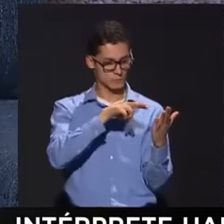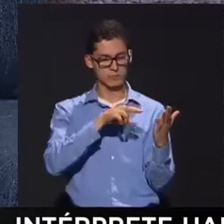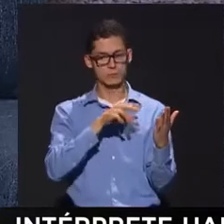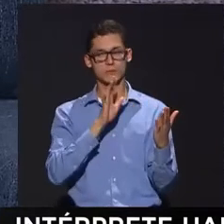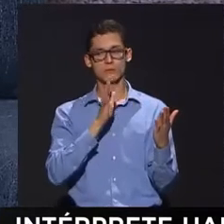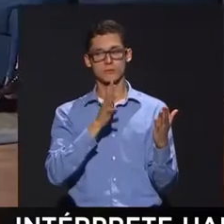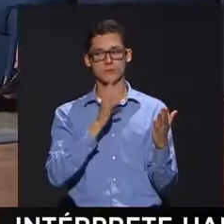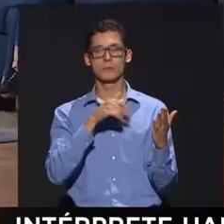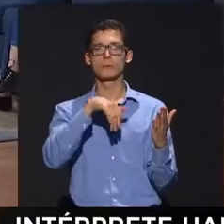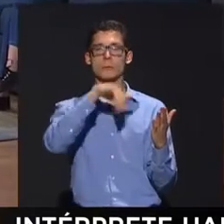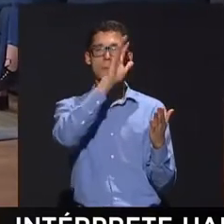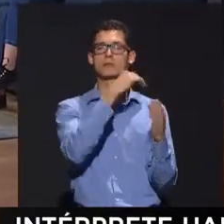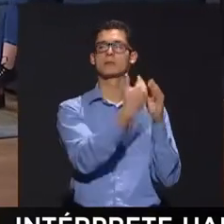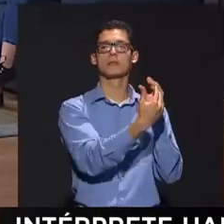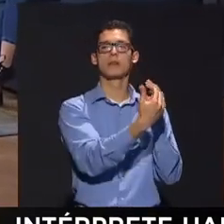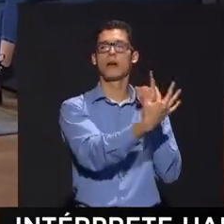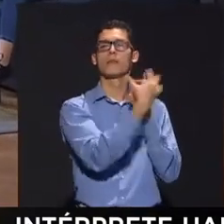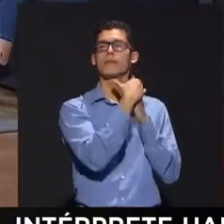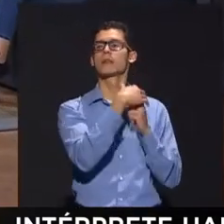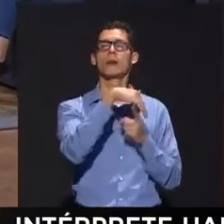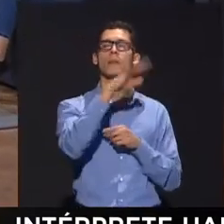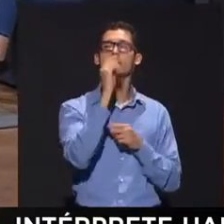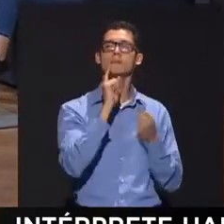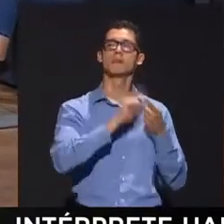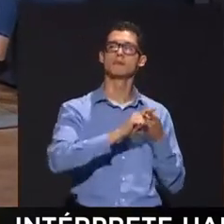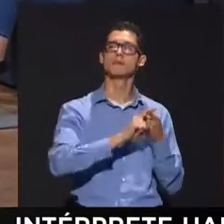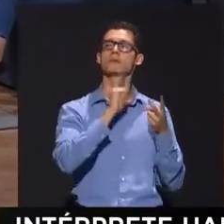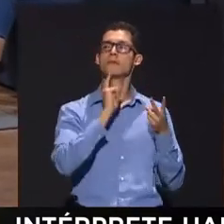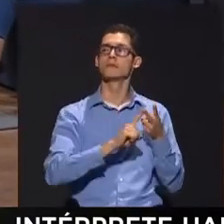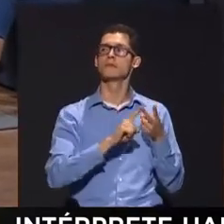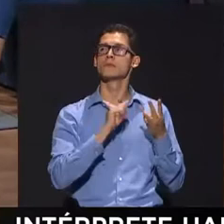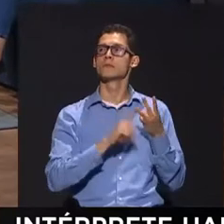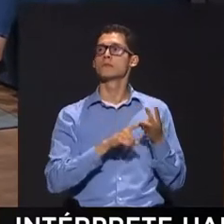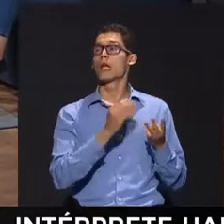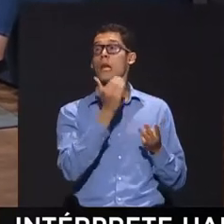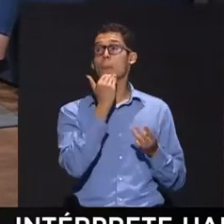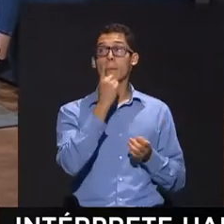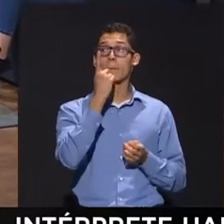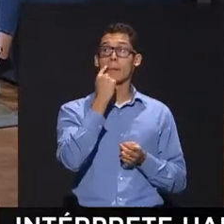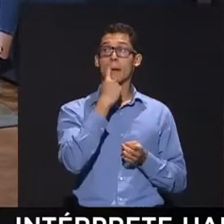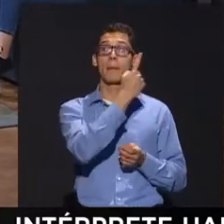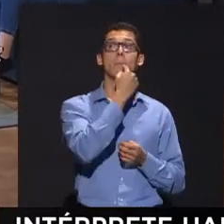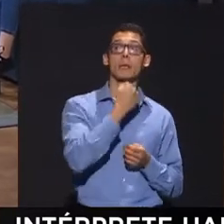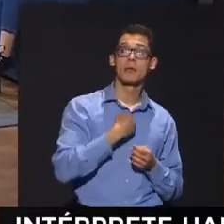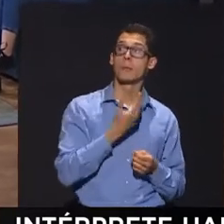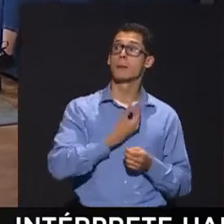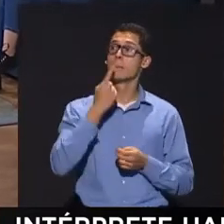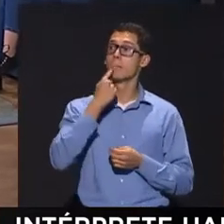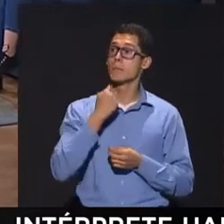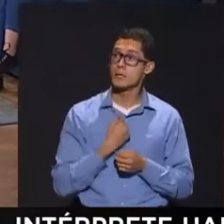controlarlas. ¿Cierto? Poder autorregularnos antes de que de pronto digamos algo inadecuado o que hagamos algo